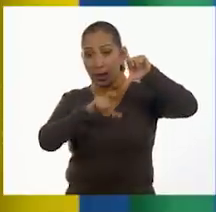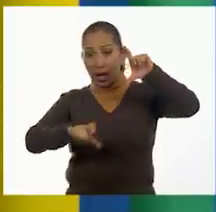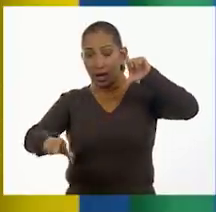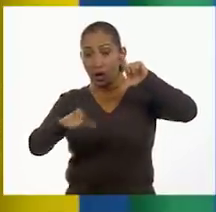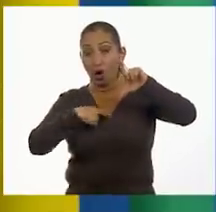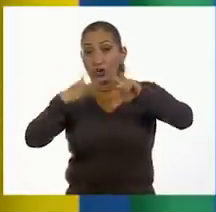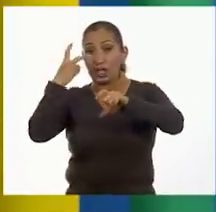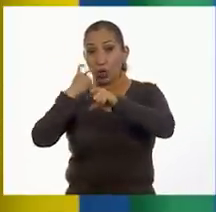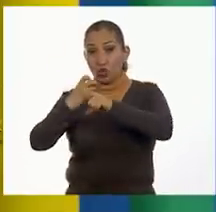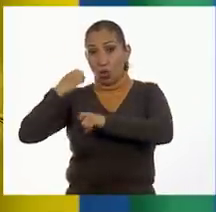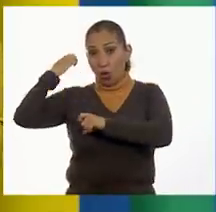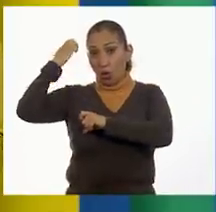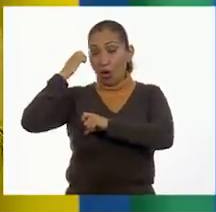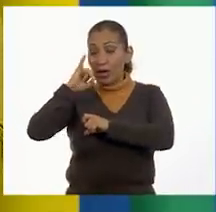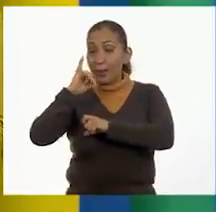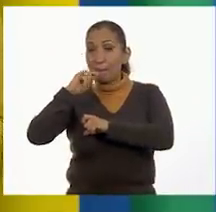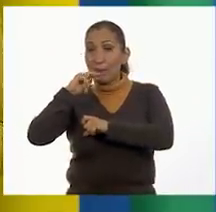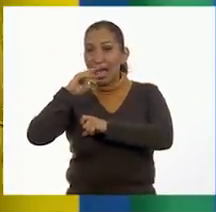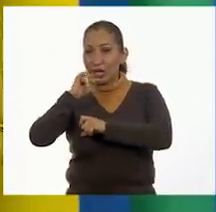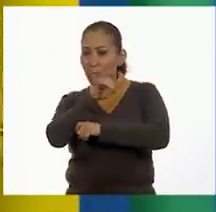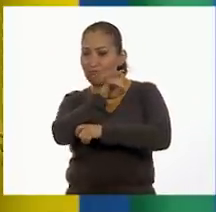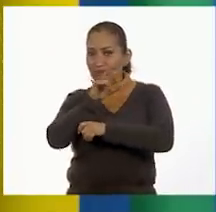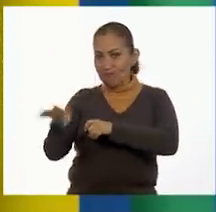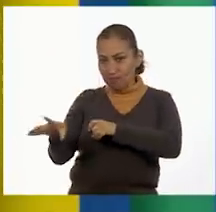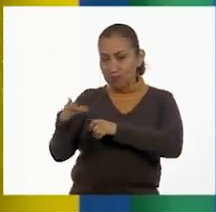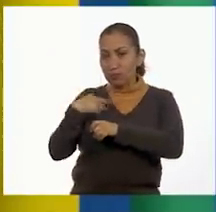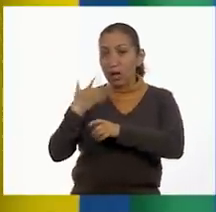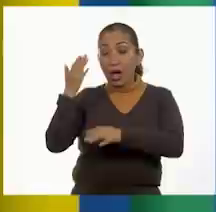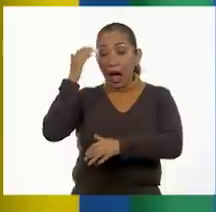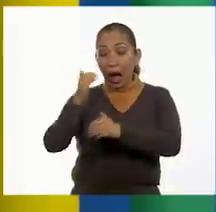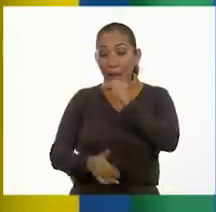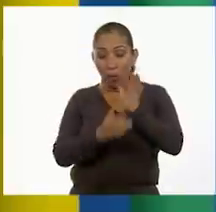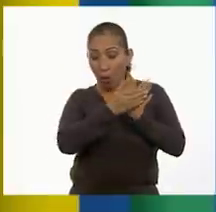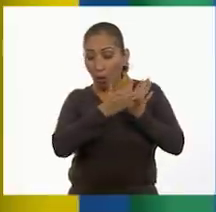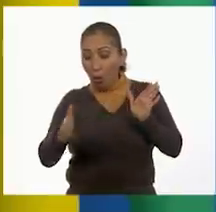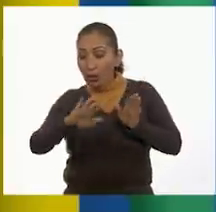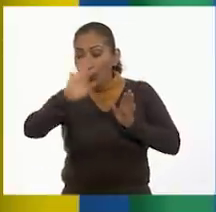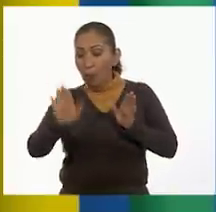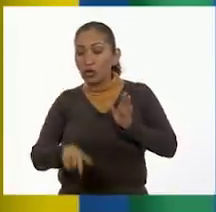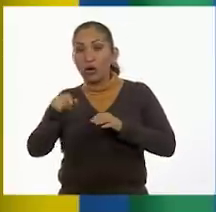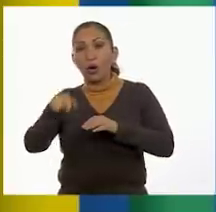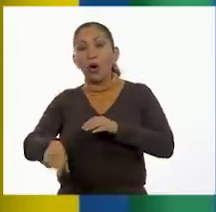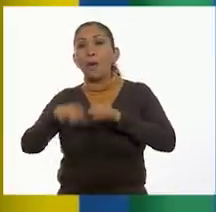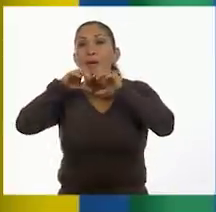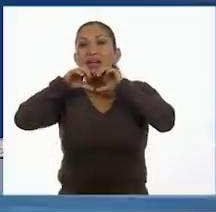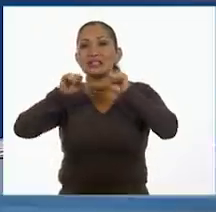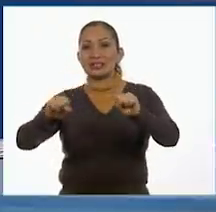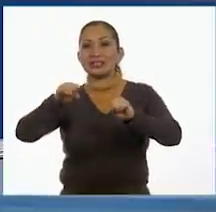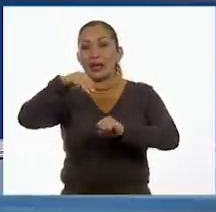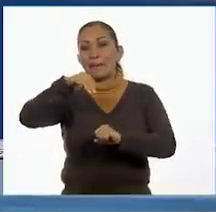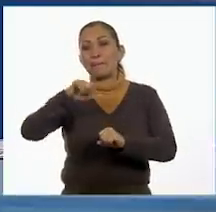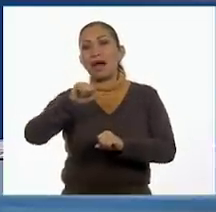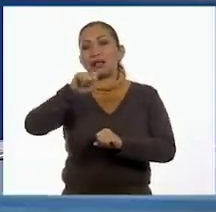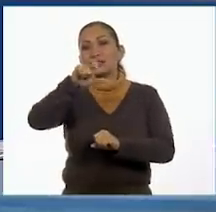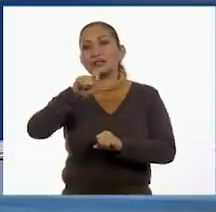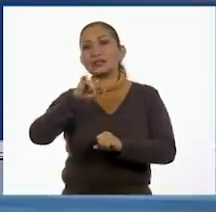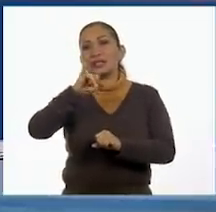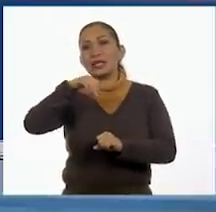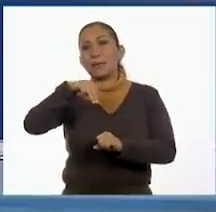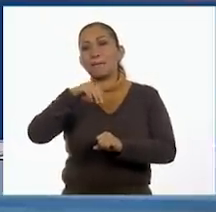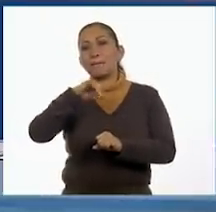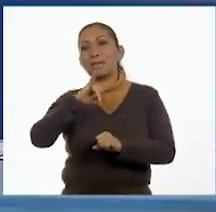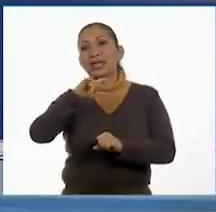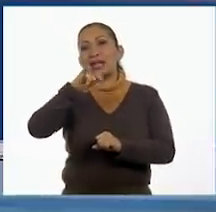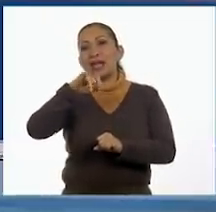el Segundo Imperio y que su fin estuvo marcado por la muerte de Maximiliano. Sí, y